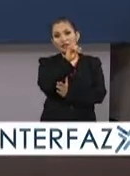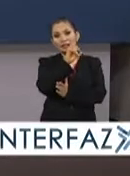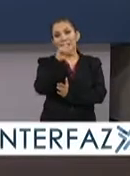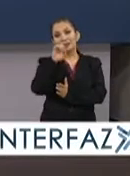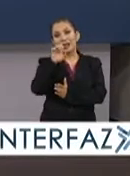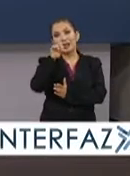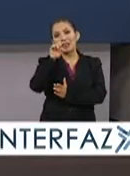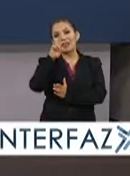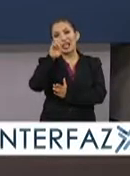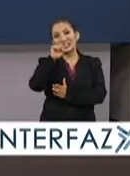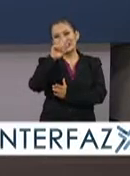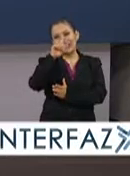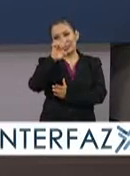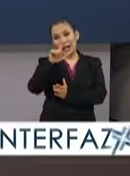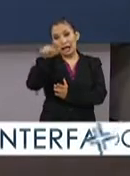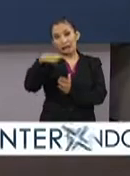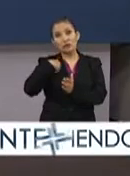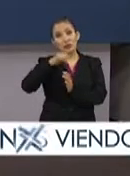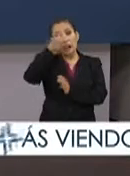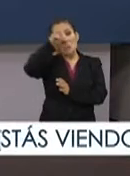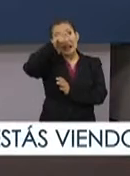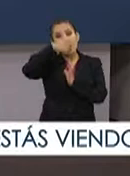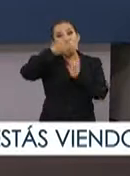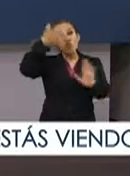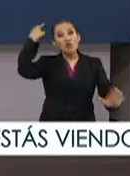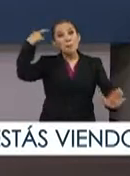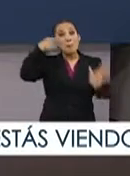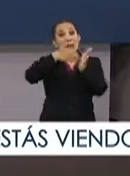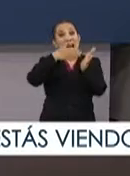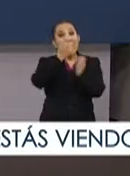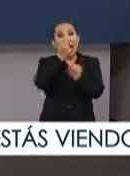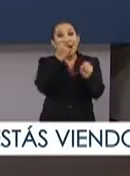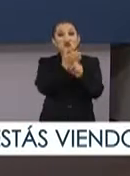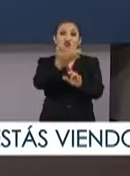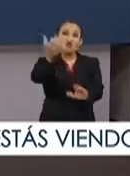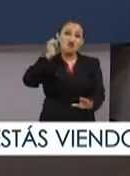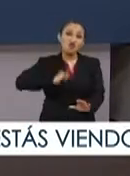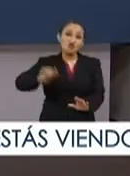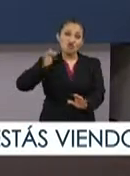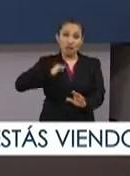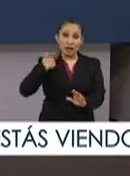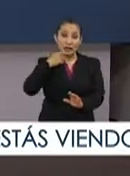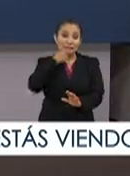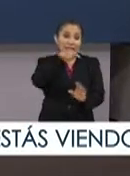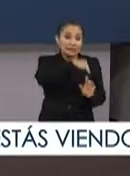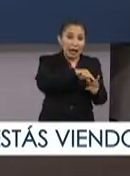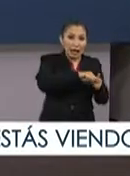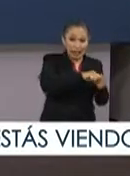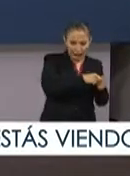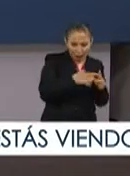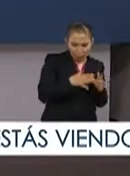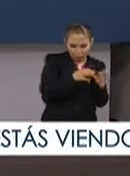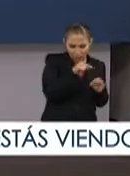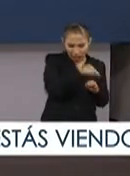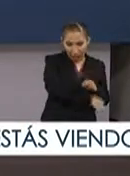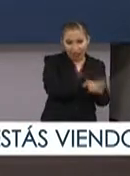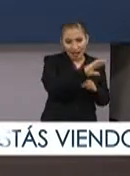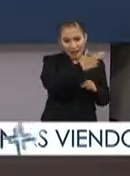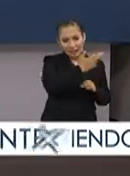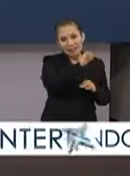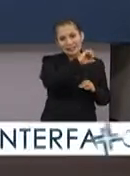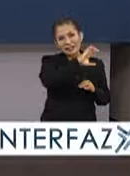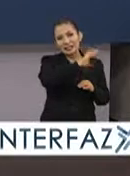Dresde. Este es un documento maya de hace 1000 años. Se considera que es originario de lo que hoy denominamos Chichén